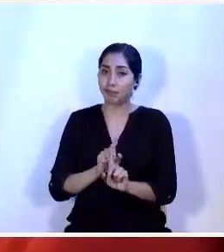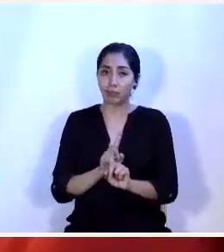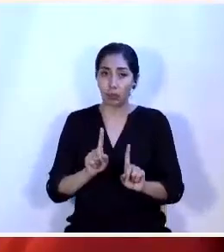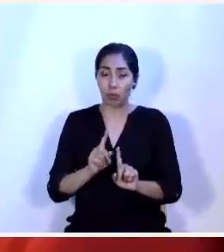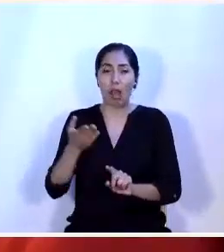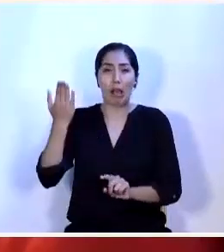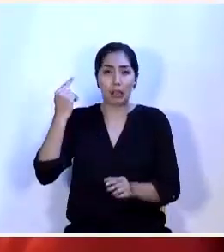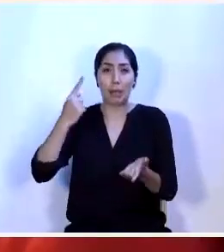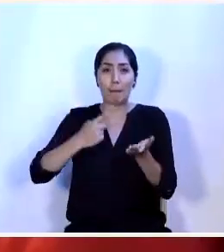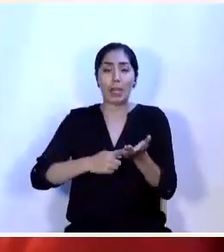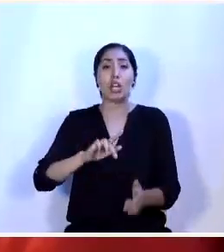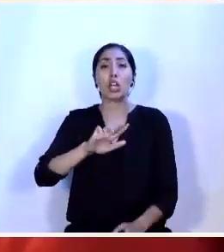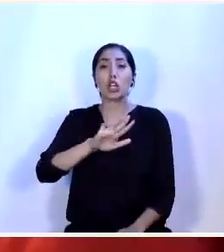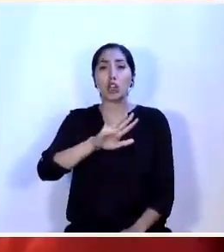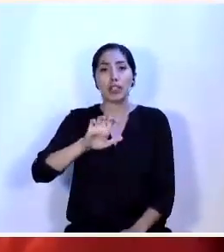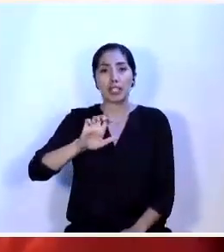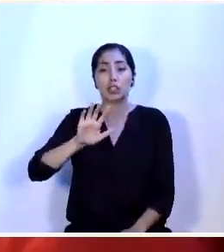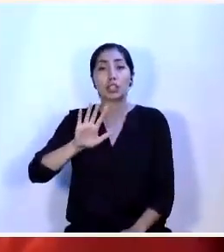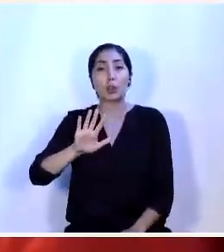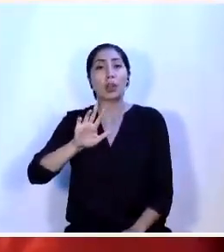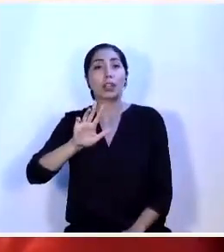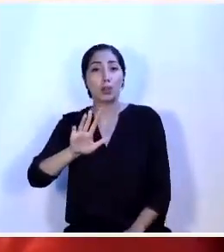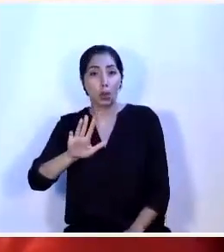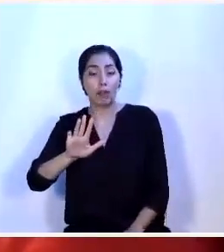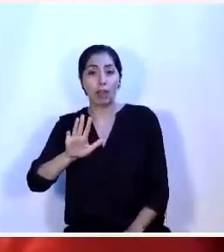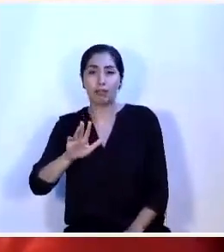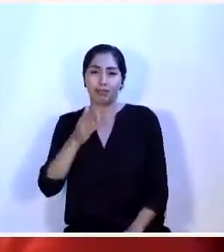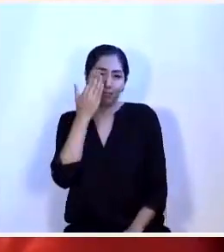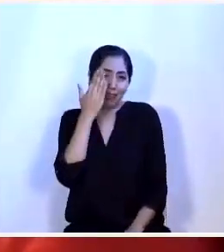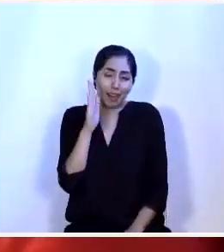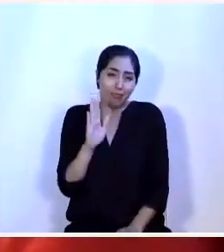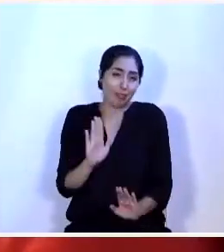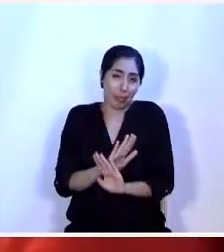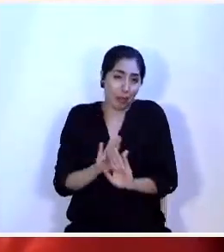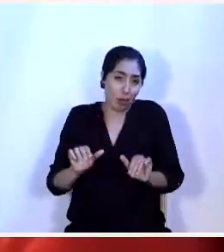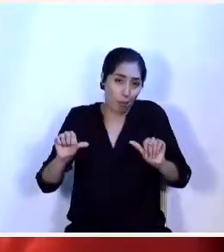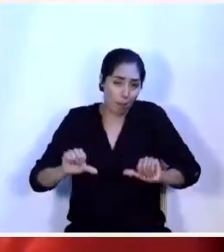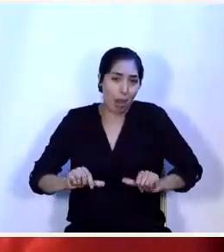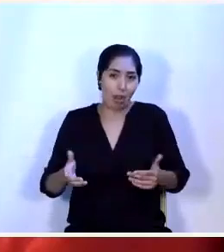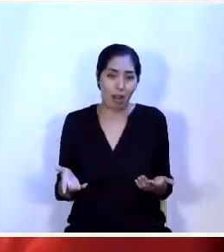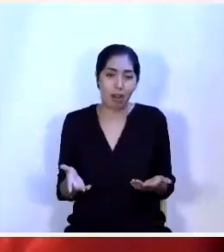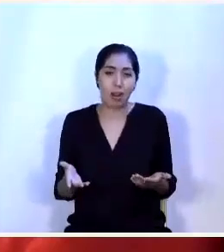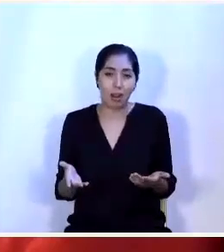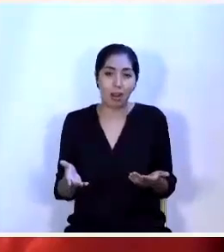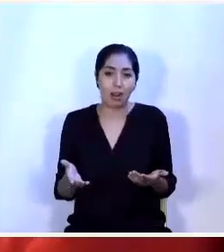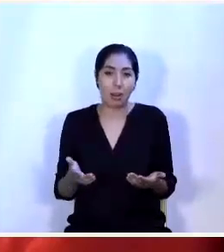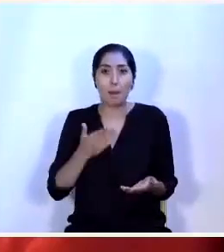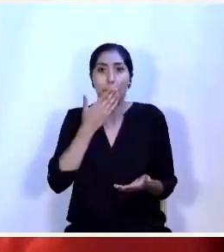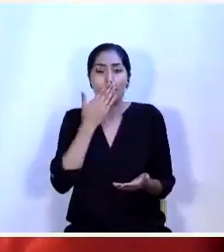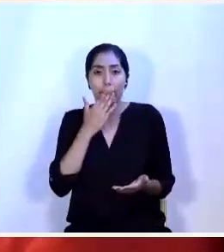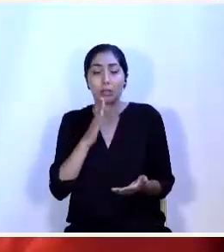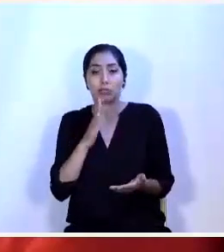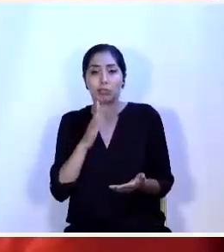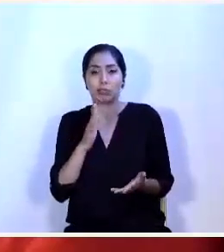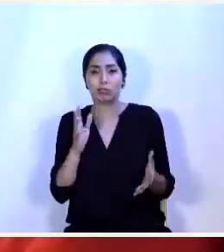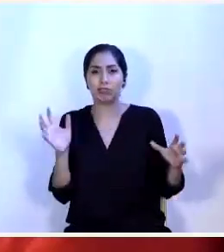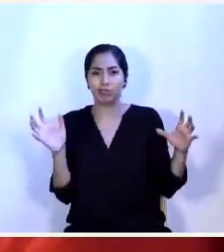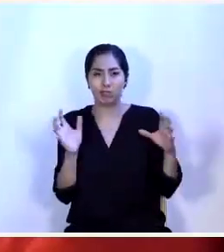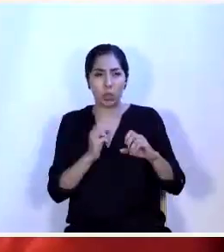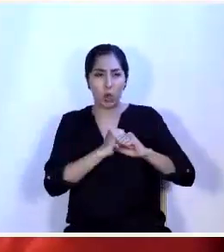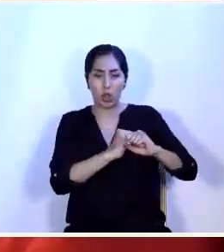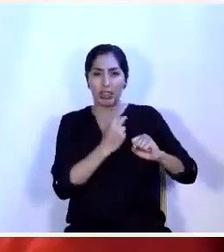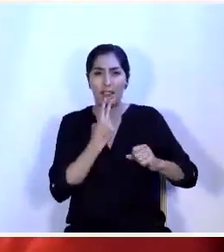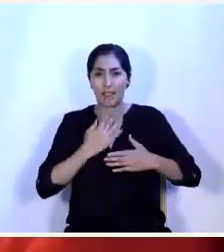era de 1959, pero no terminó bien, más bien por la segunda opción, un atentado franco a las condiciones de vida